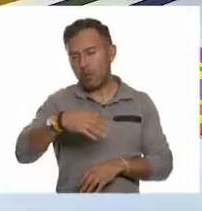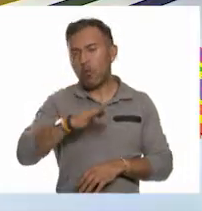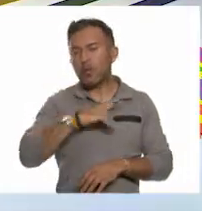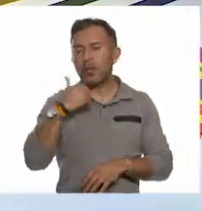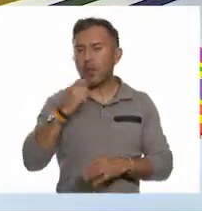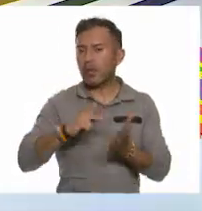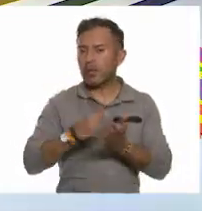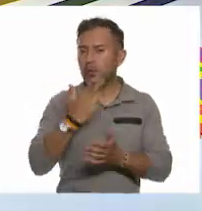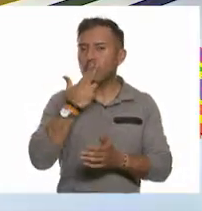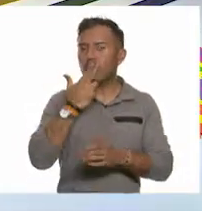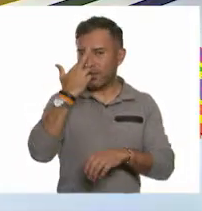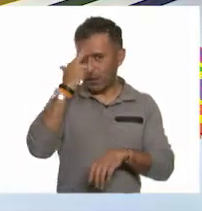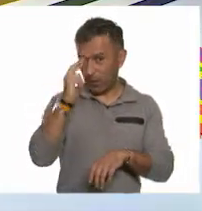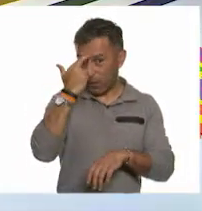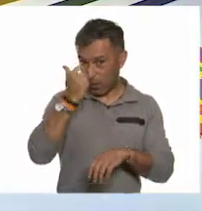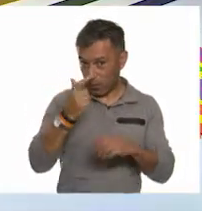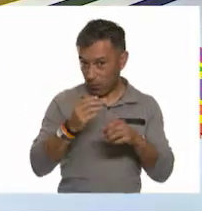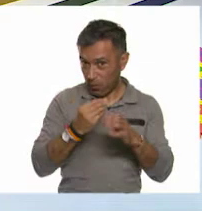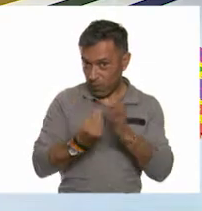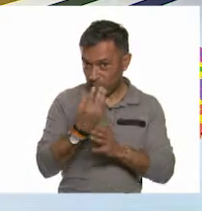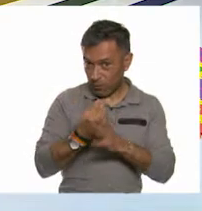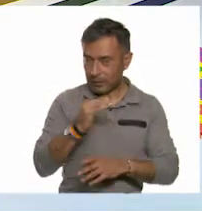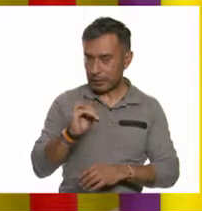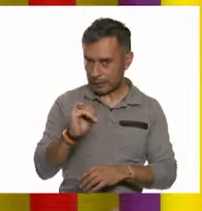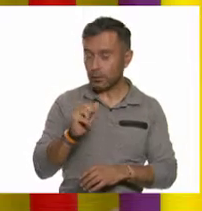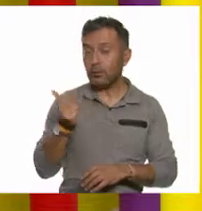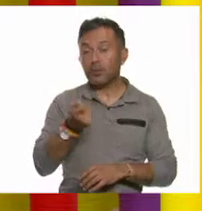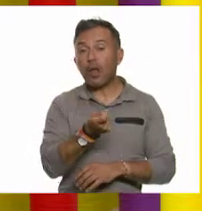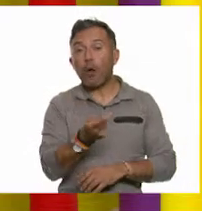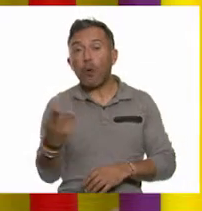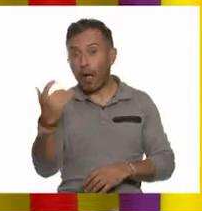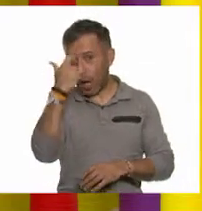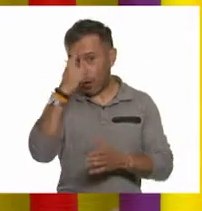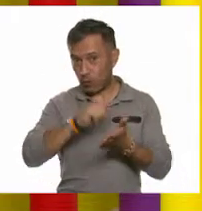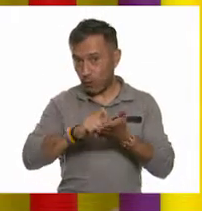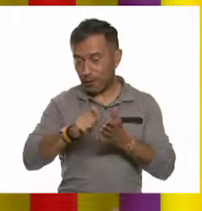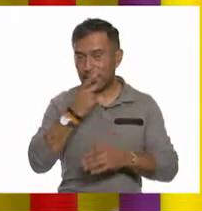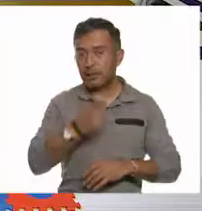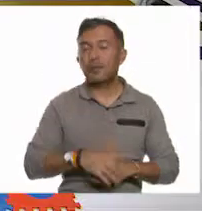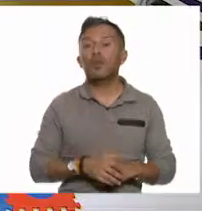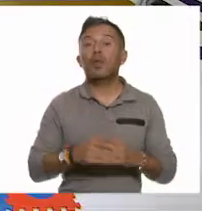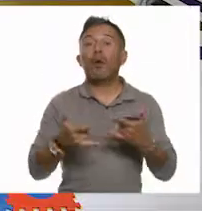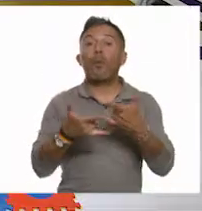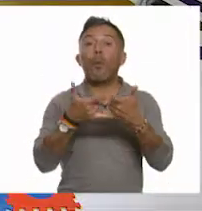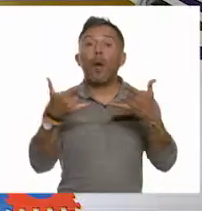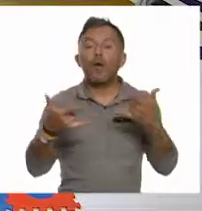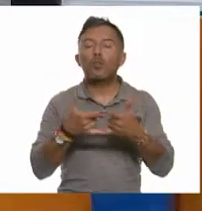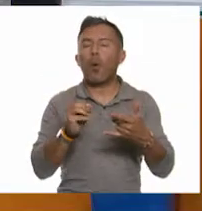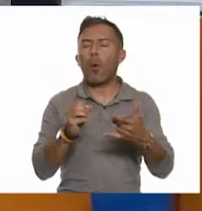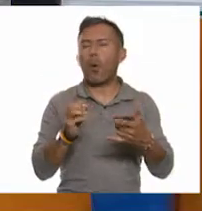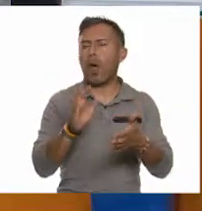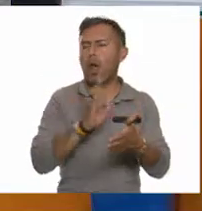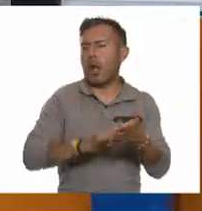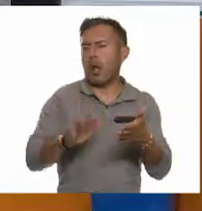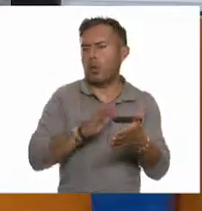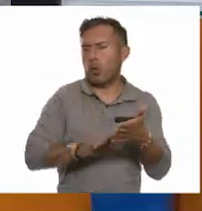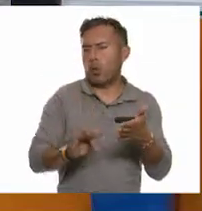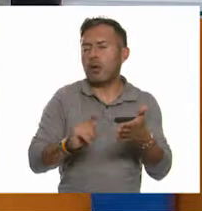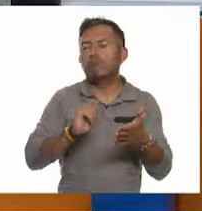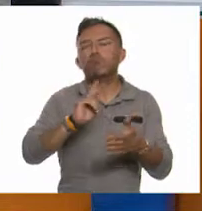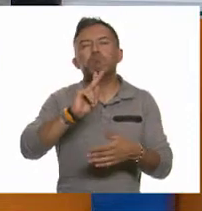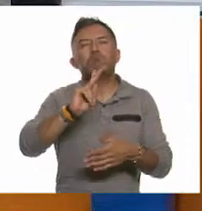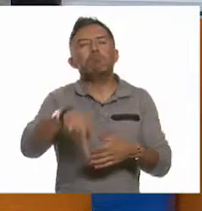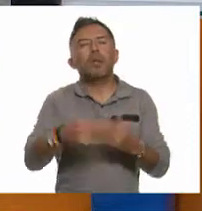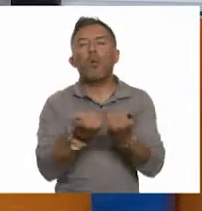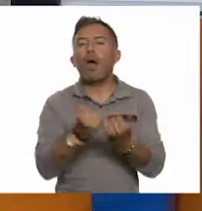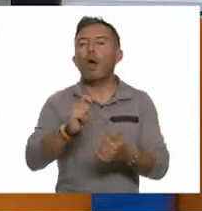o nuevos, ¿no? O nuevos cosas cuentos. también. Fíjate que algunos autores dicen que los cuentos o la lectura en general son como una llave